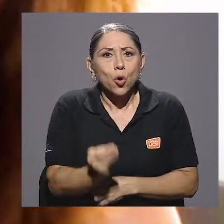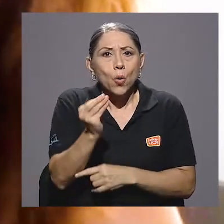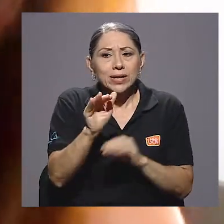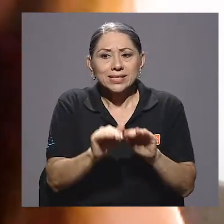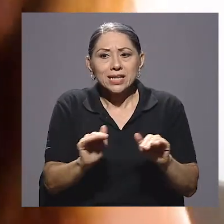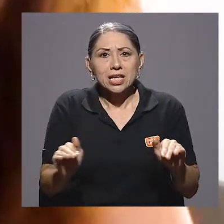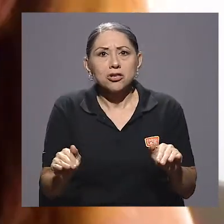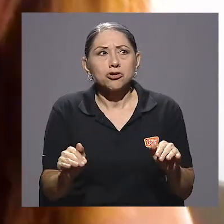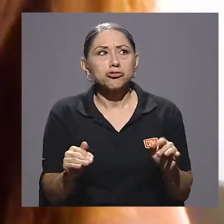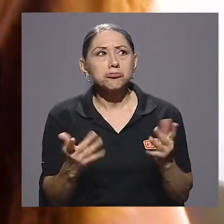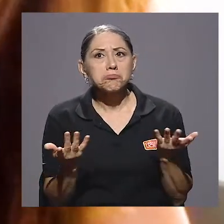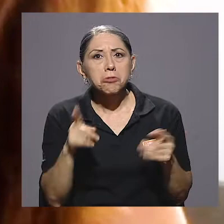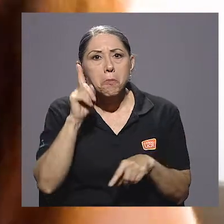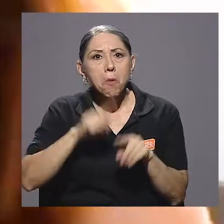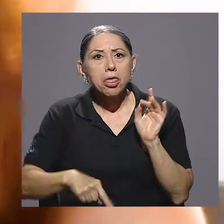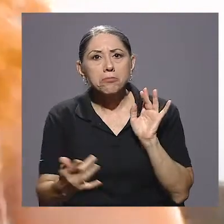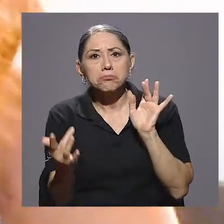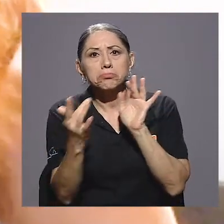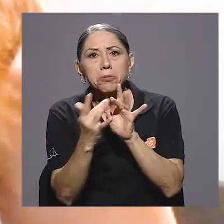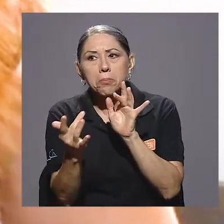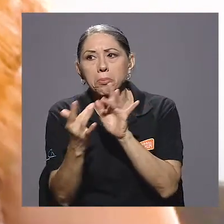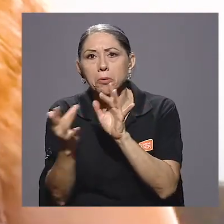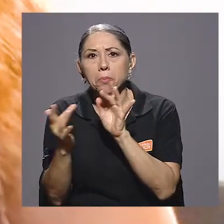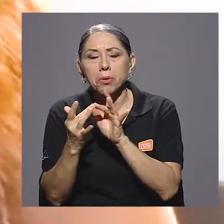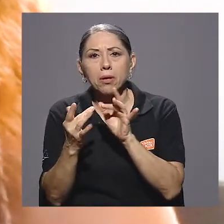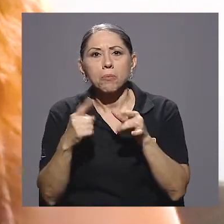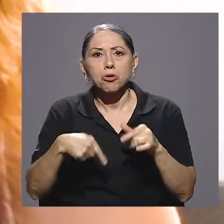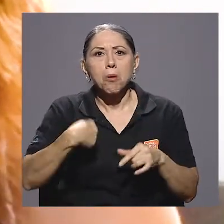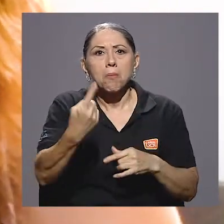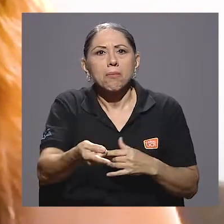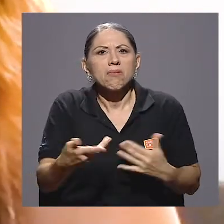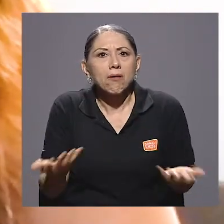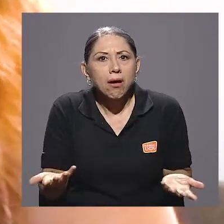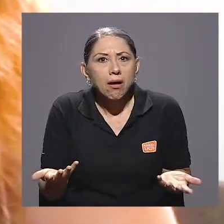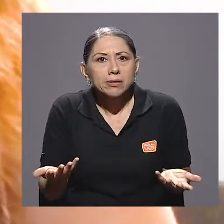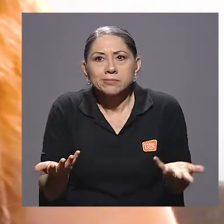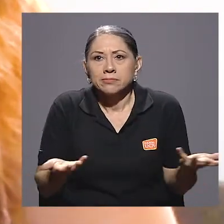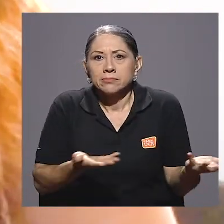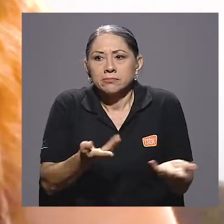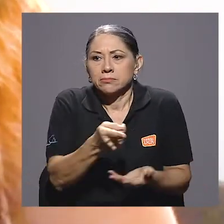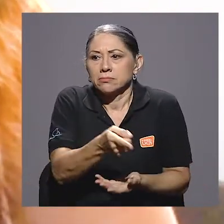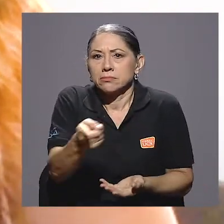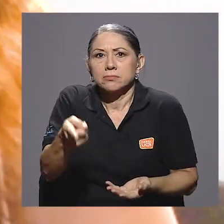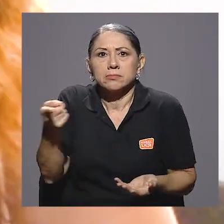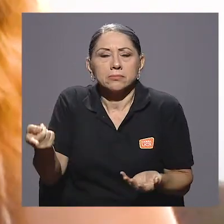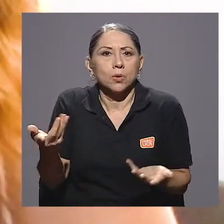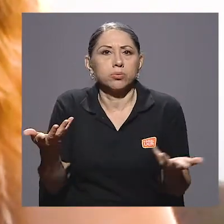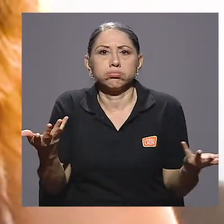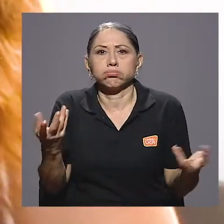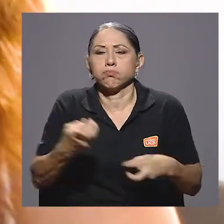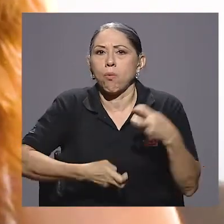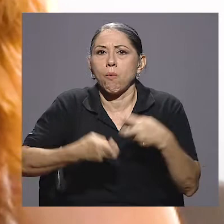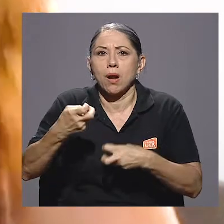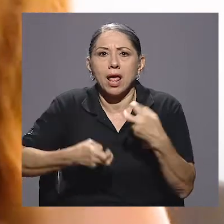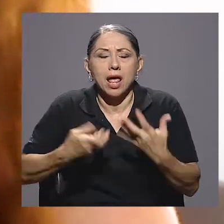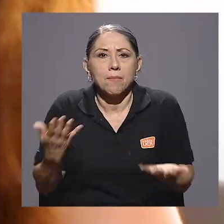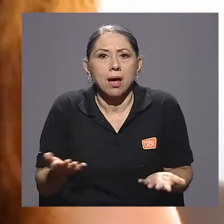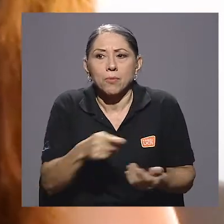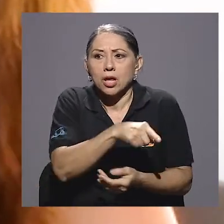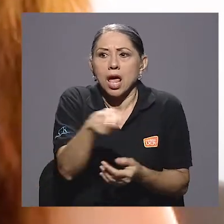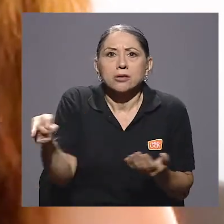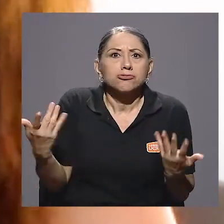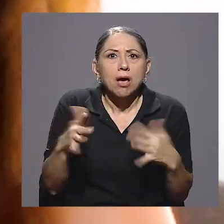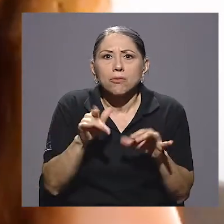esa cantidad, desconectados, porque el paso siguiente lo que se nos va a venir es un enorme problema